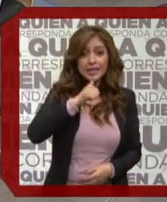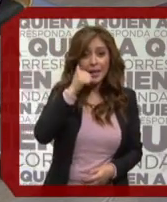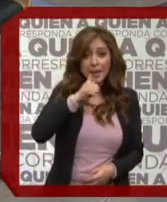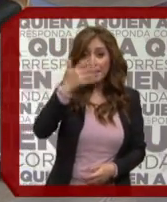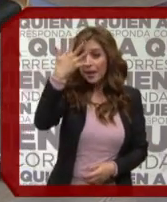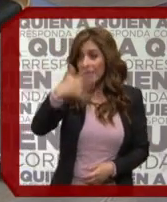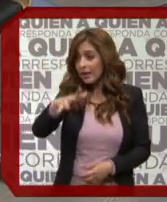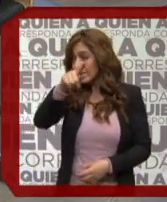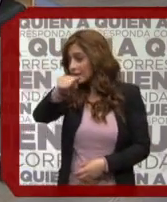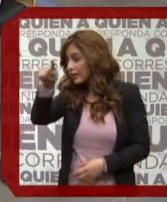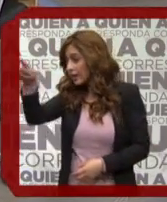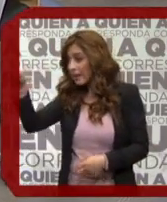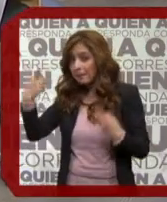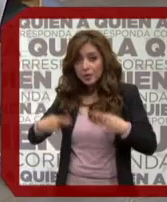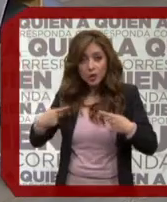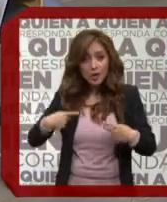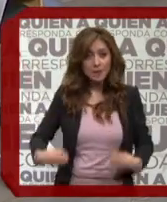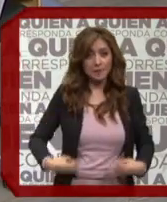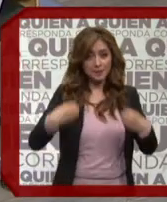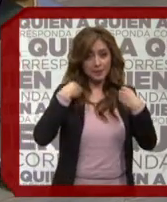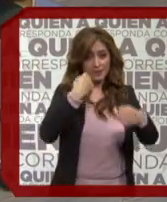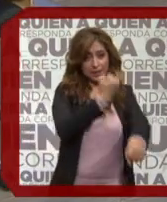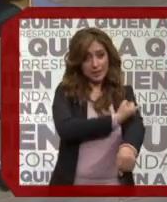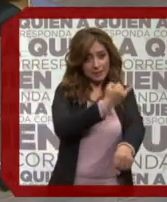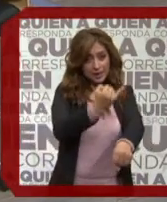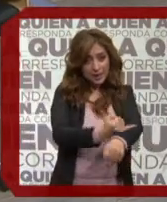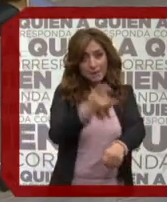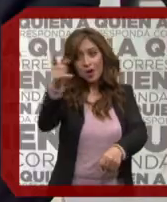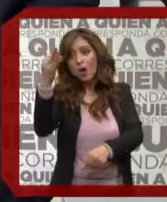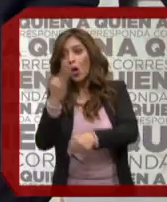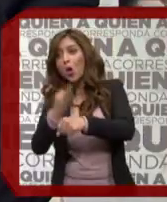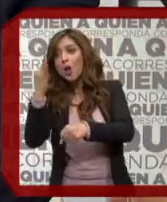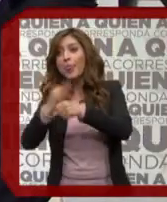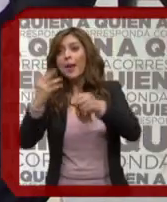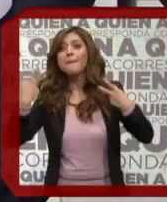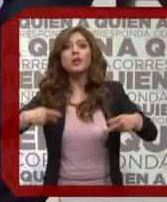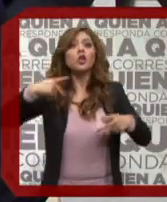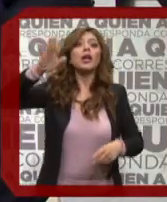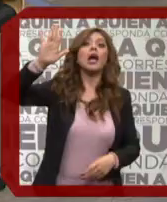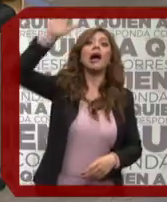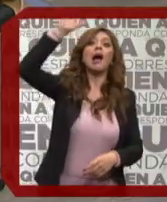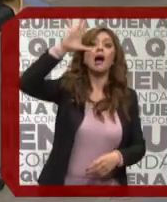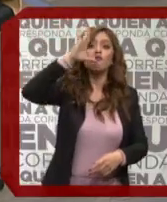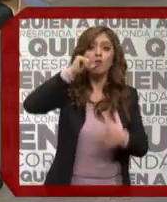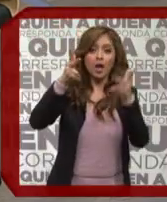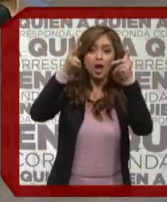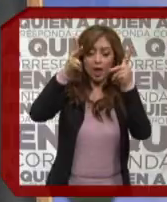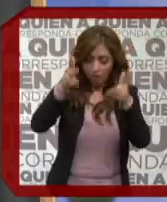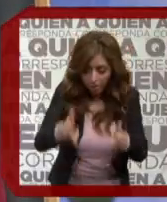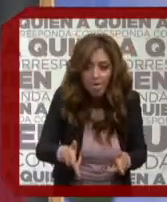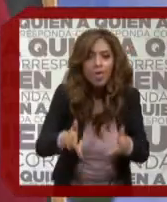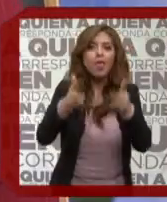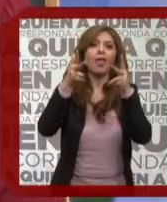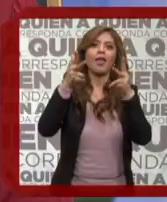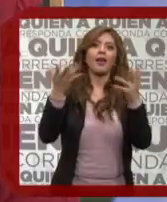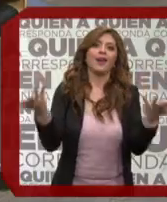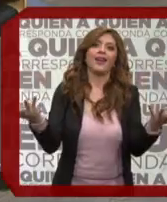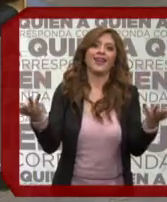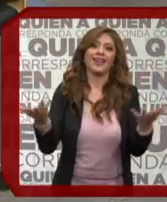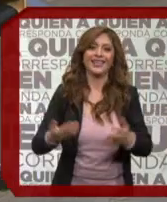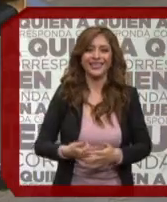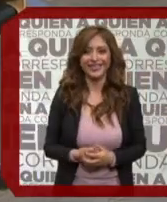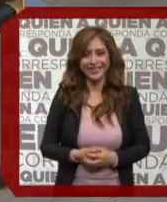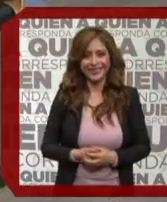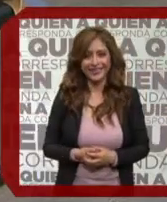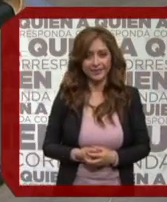somos dos palabra. No hagas eso porque levantan las manos de las cámaras y las dejan de mover las cámaras. Sabíamos que iba a pasar eso. Tom, eh,